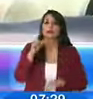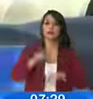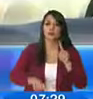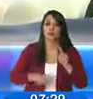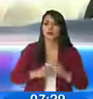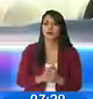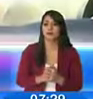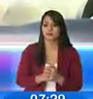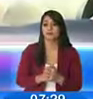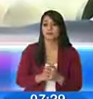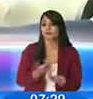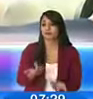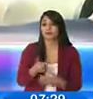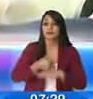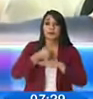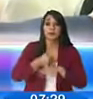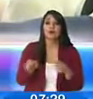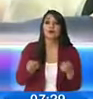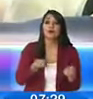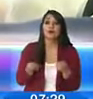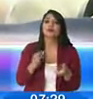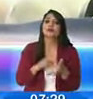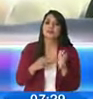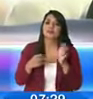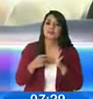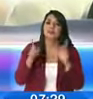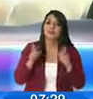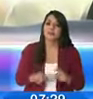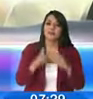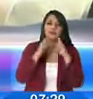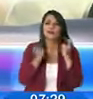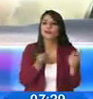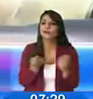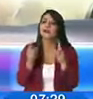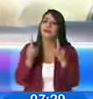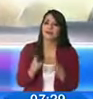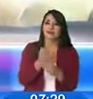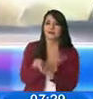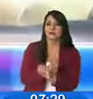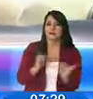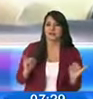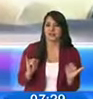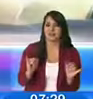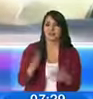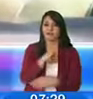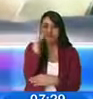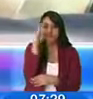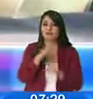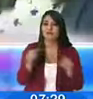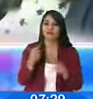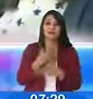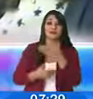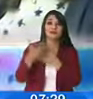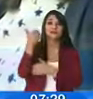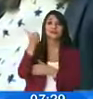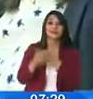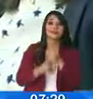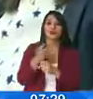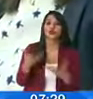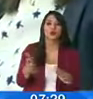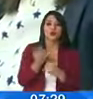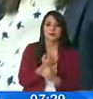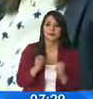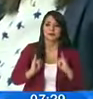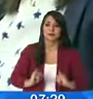organismos de control tienen que ser eso, control, y para tener control hay que tener independencia. Y eso lamentablemente no pasó en la década pasada. Según el consejero